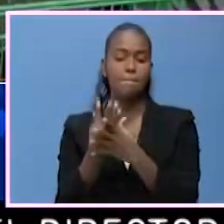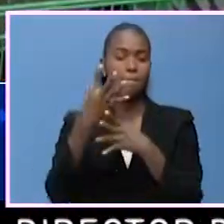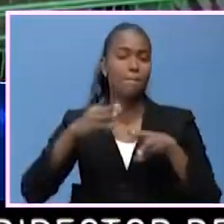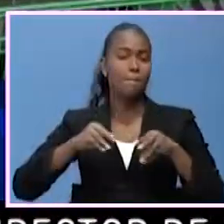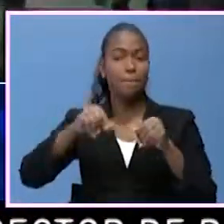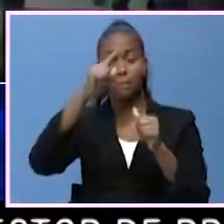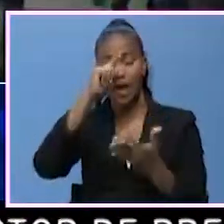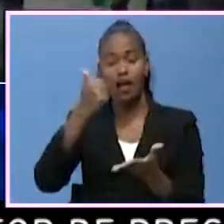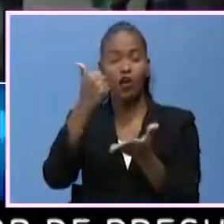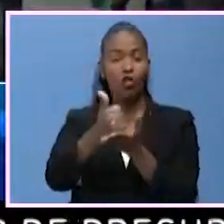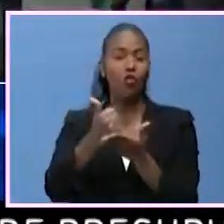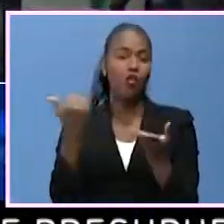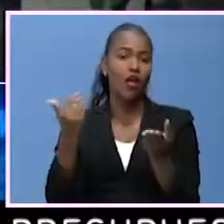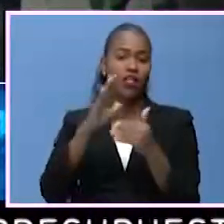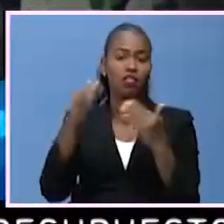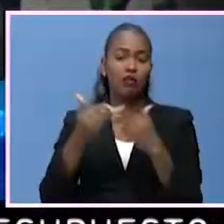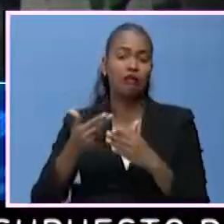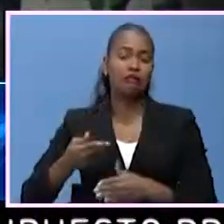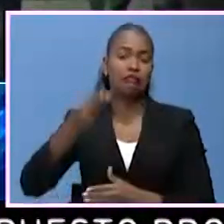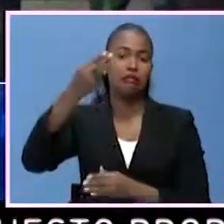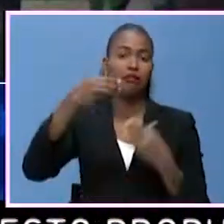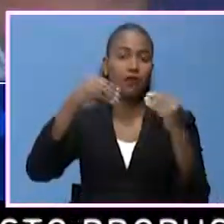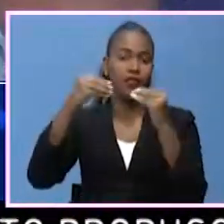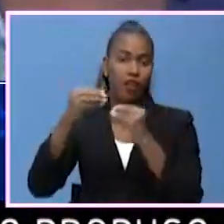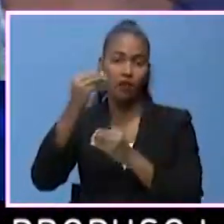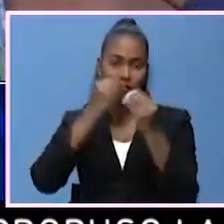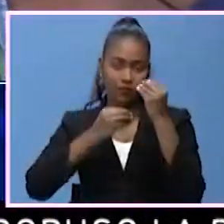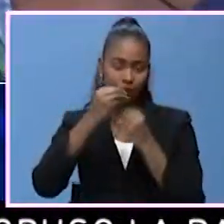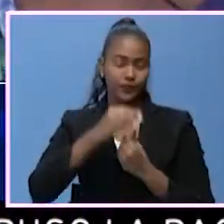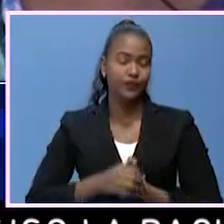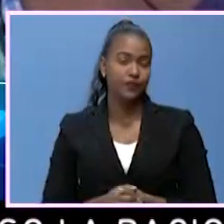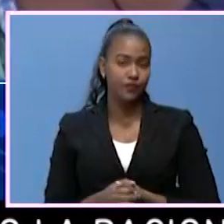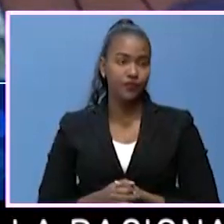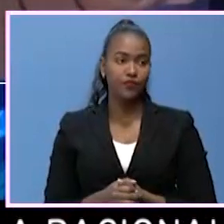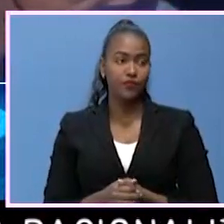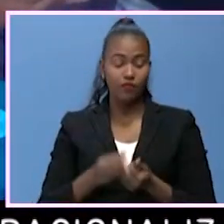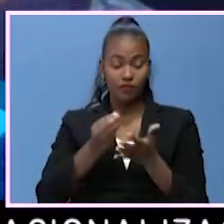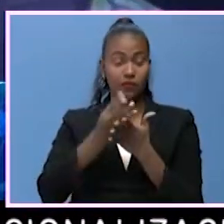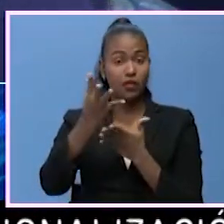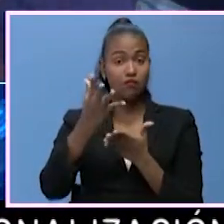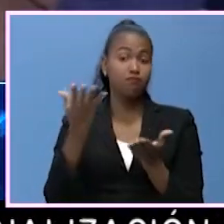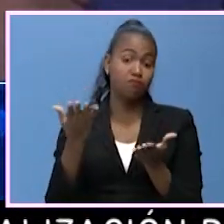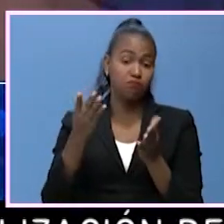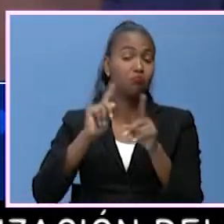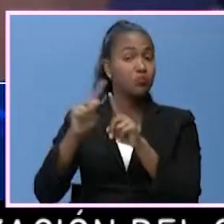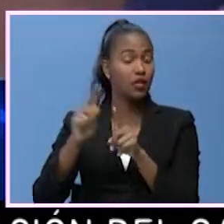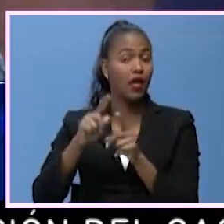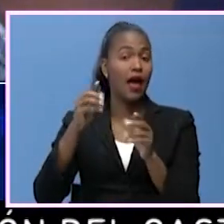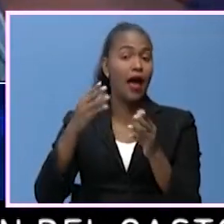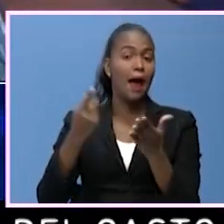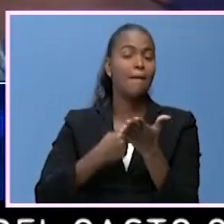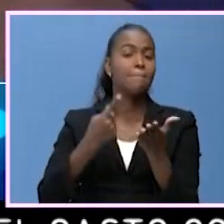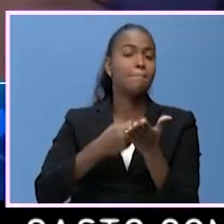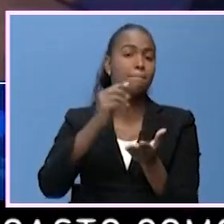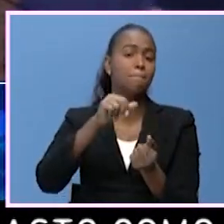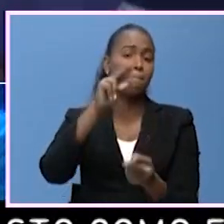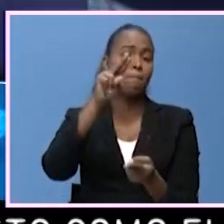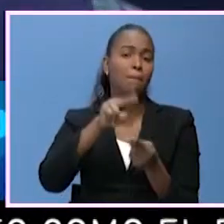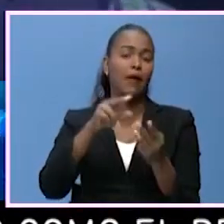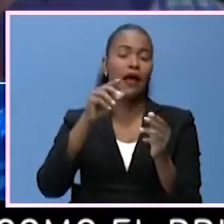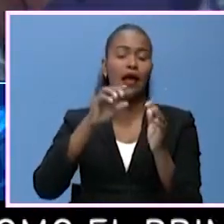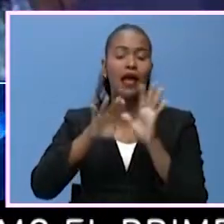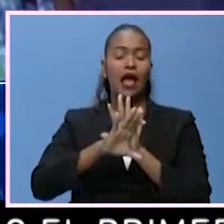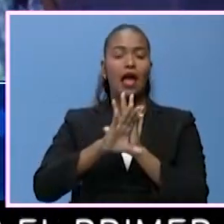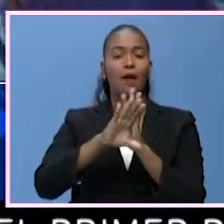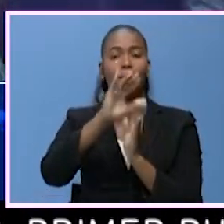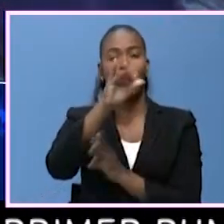buscar soluciones a las alzas de productos. Hay precios que han bajado, como es el caso del ajo, como es el